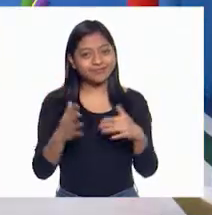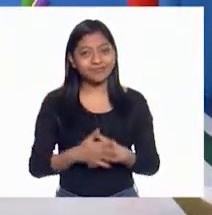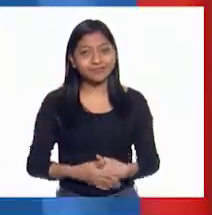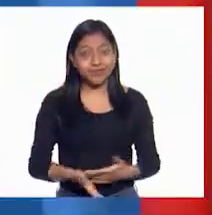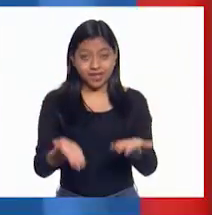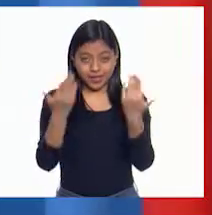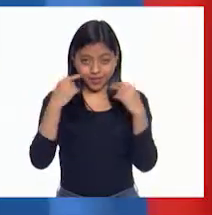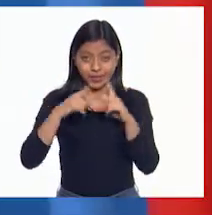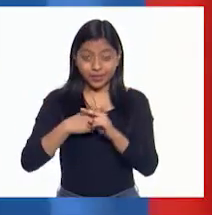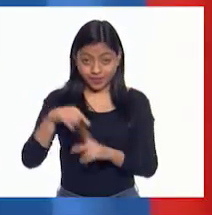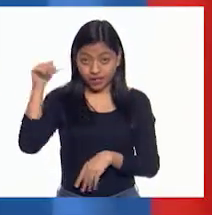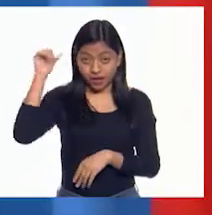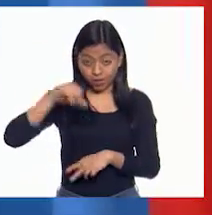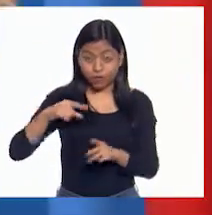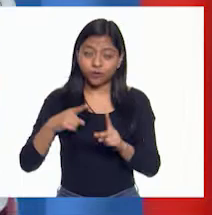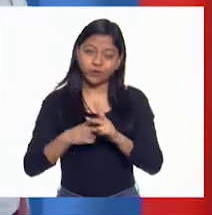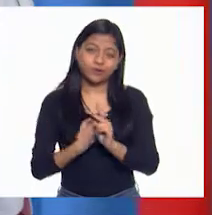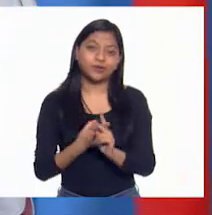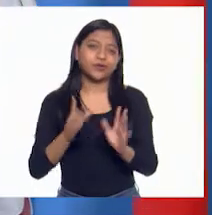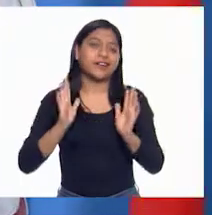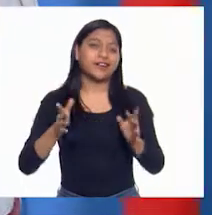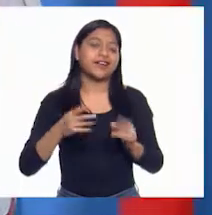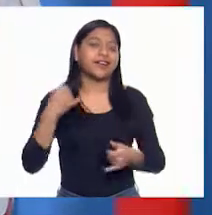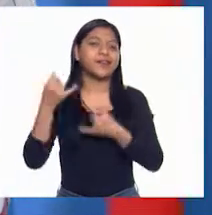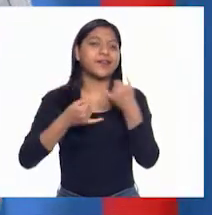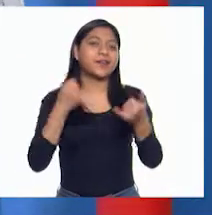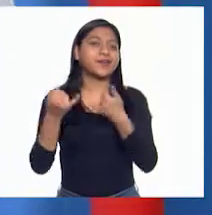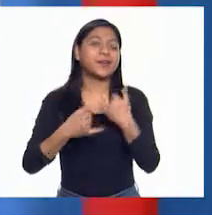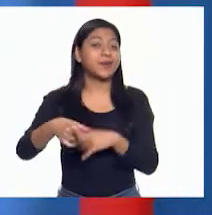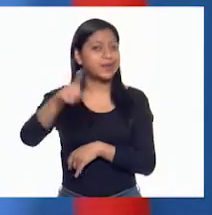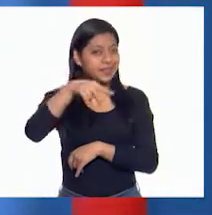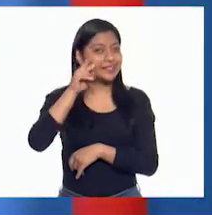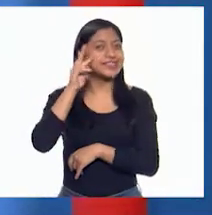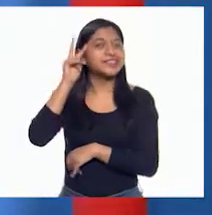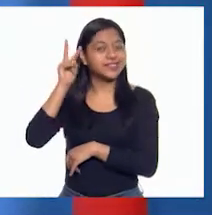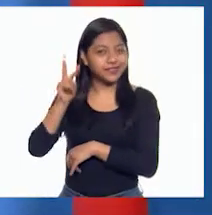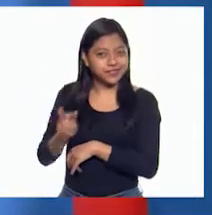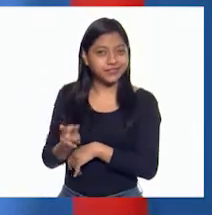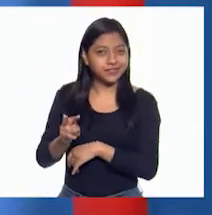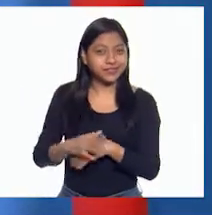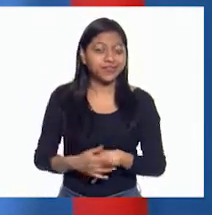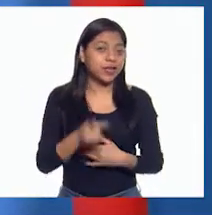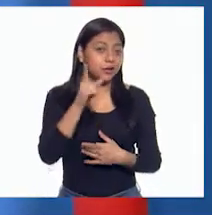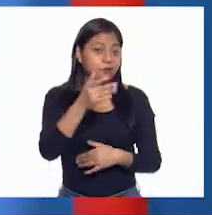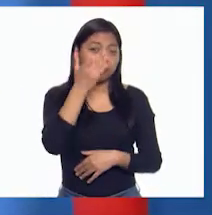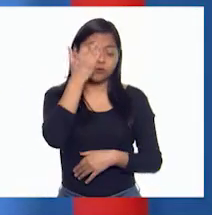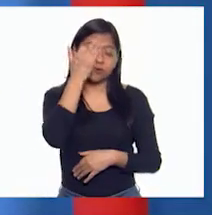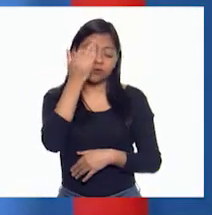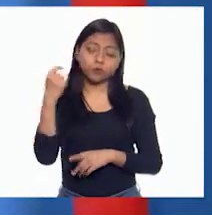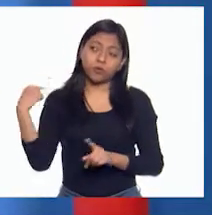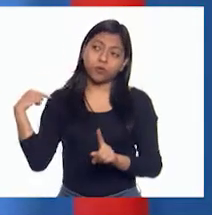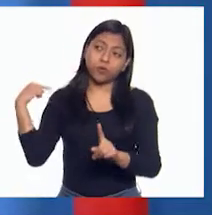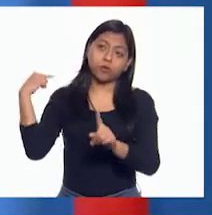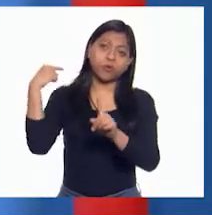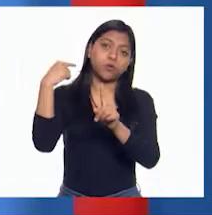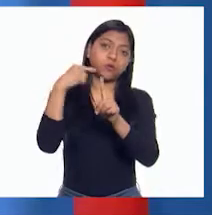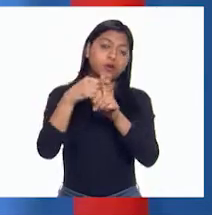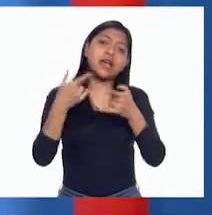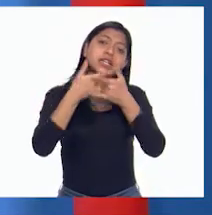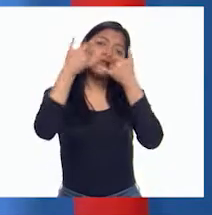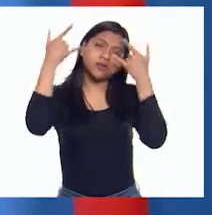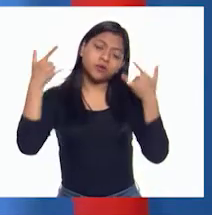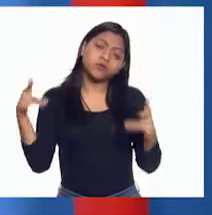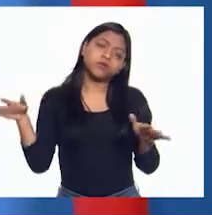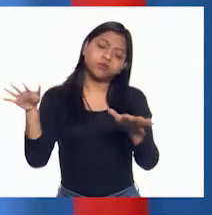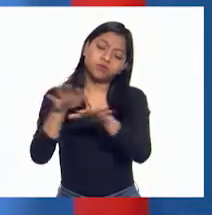Empezamos nuestra clase de historia con este juego porque si se dan cuenta, todo el tiempo que hemos hablado de los cambios que hubo durante